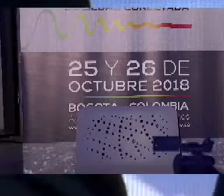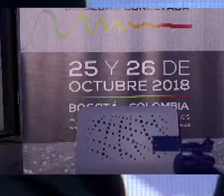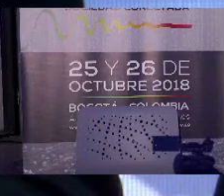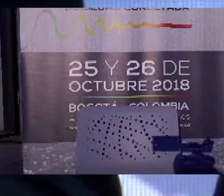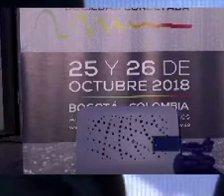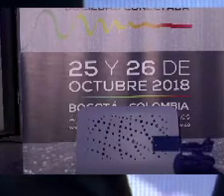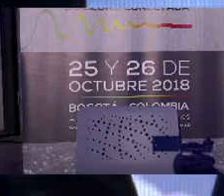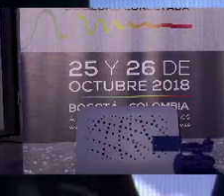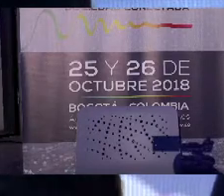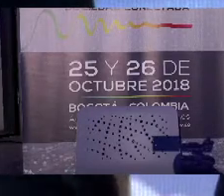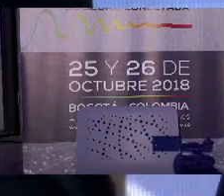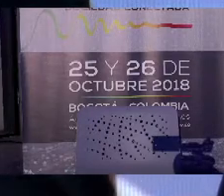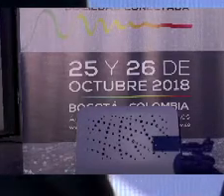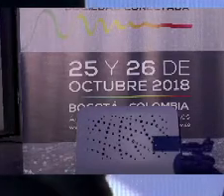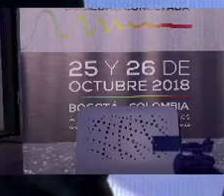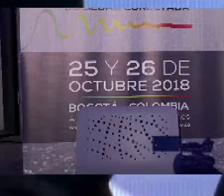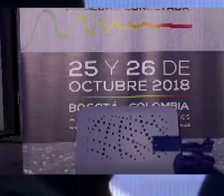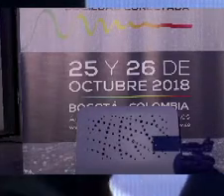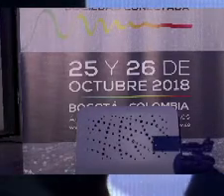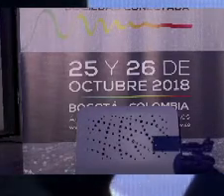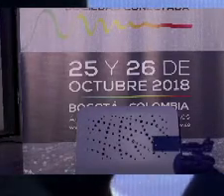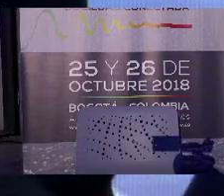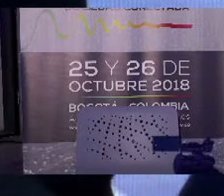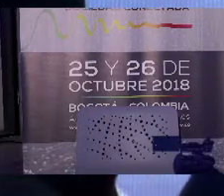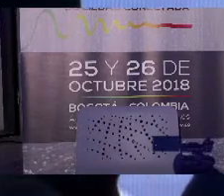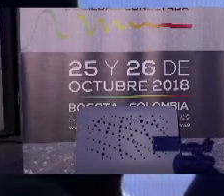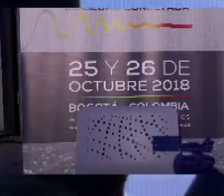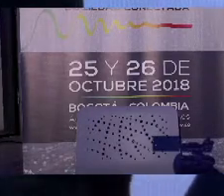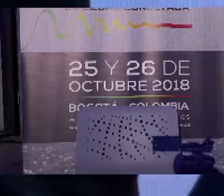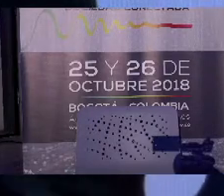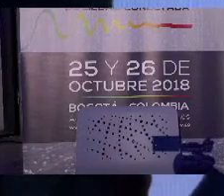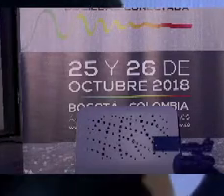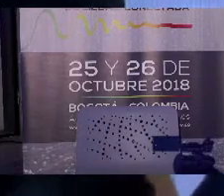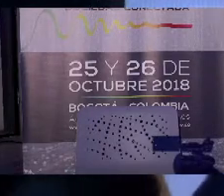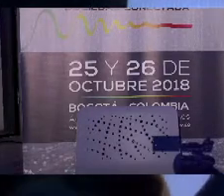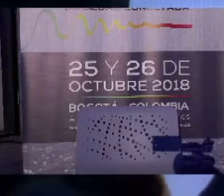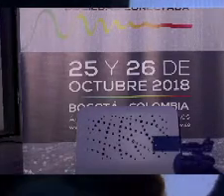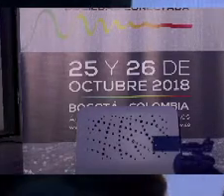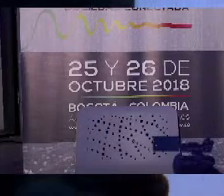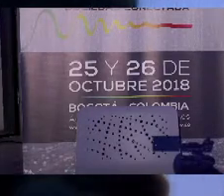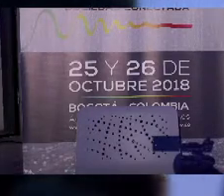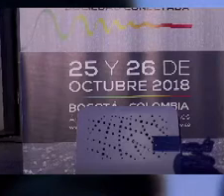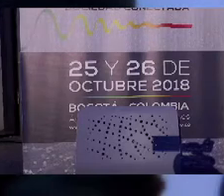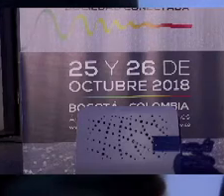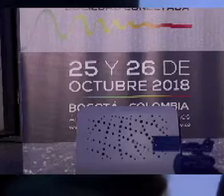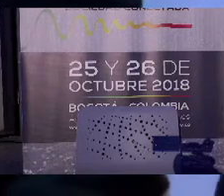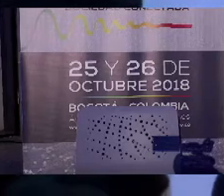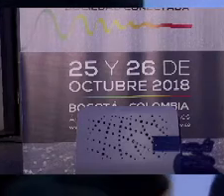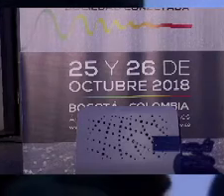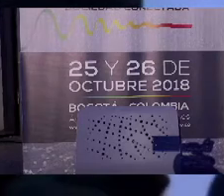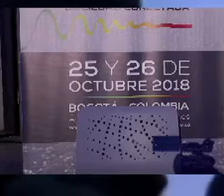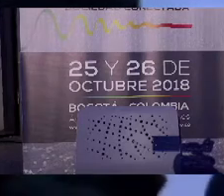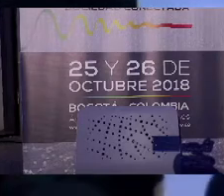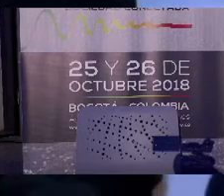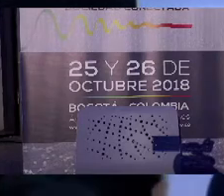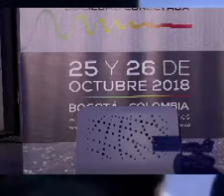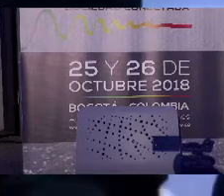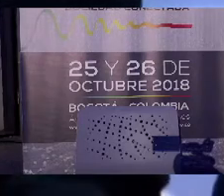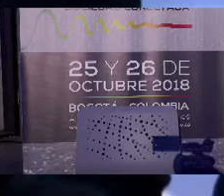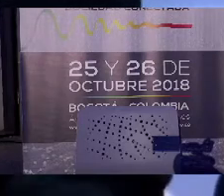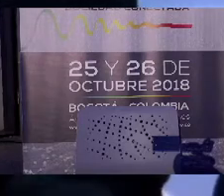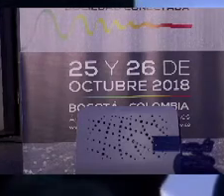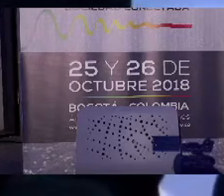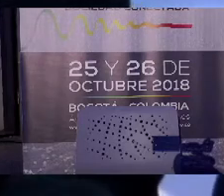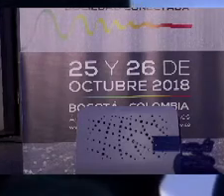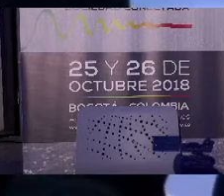Qualcomm? Nos han visto mencionados. Somos una empresa que desarrolla tecnología y lo más visible está en